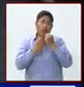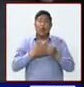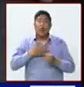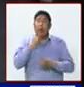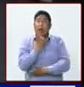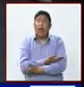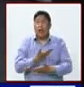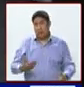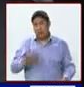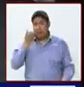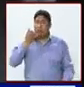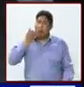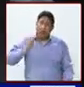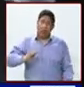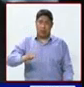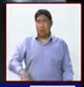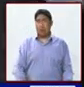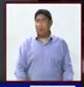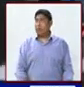hijita.